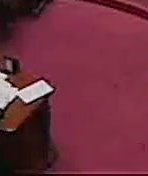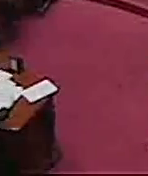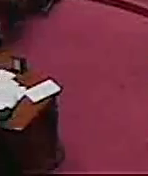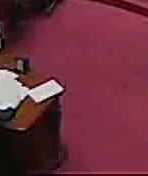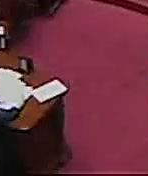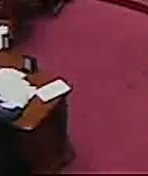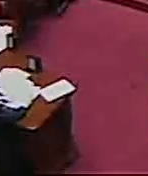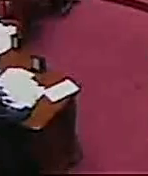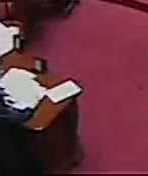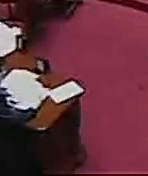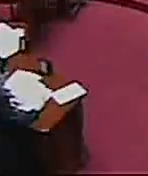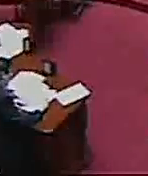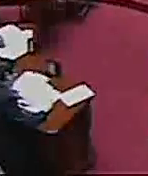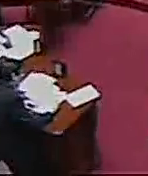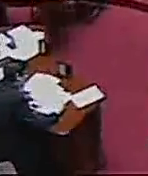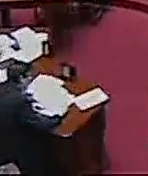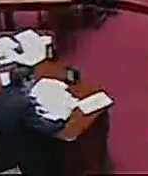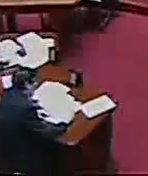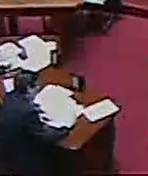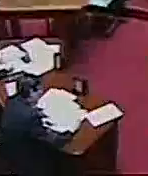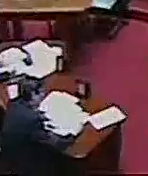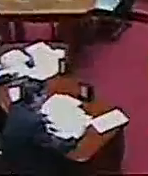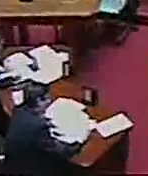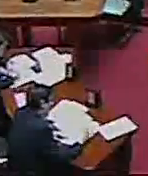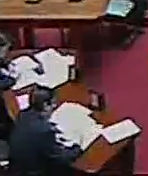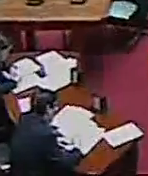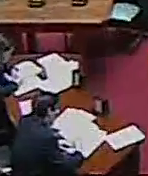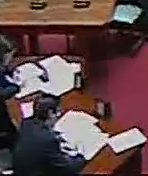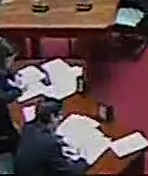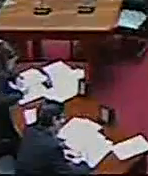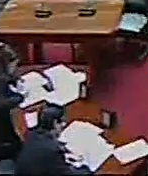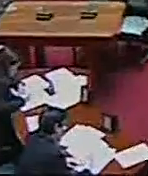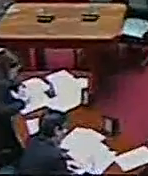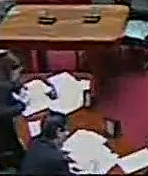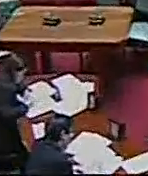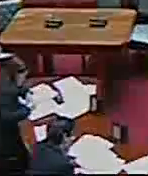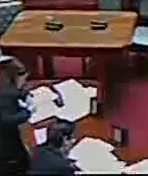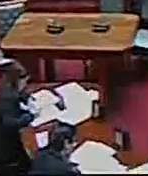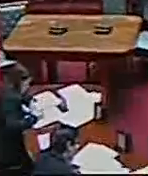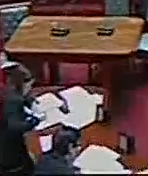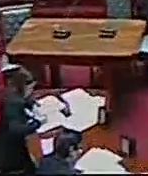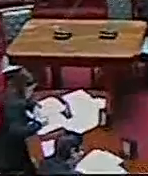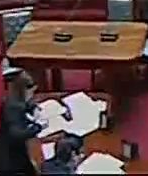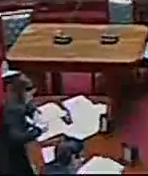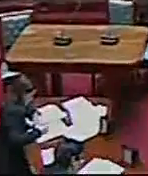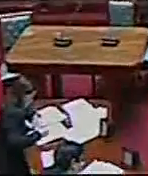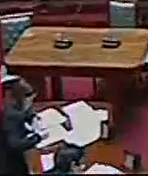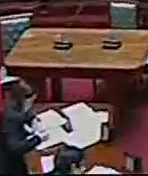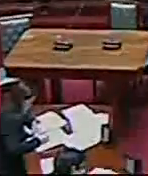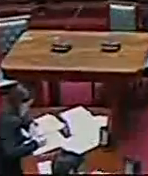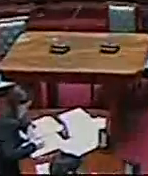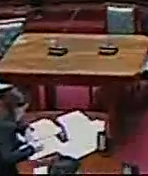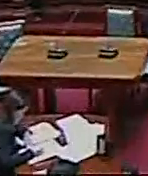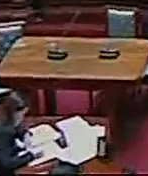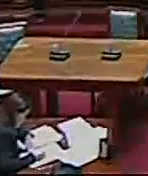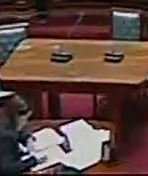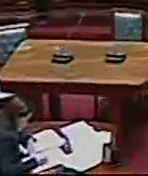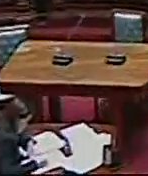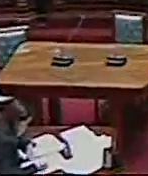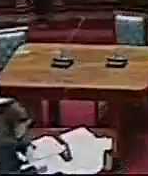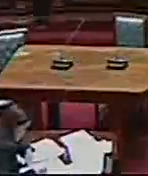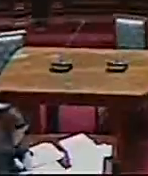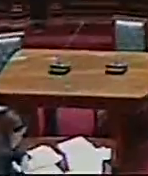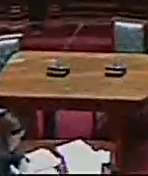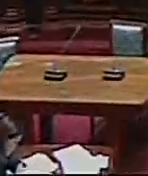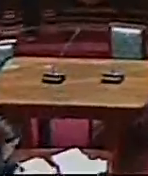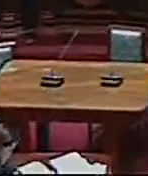aunque están repartidas a todos los señores senadores. Por supuesto, las consideramos en riguroso orden de llegada a la